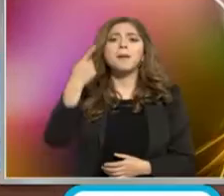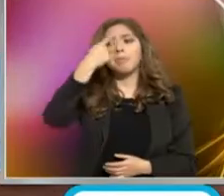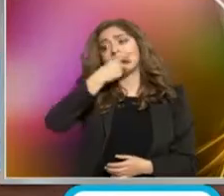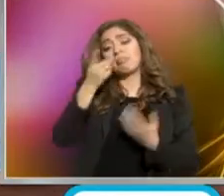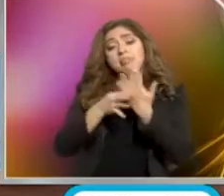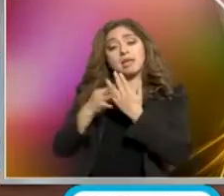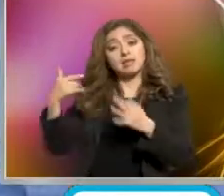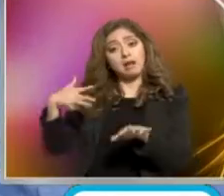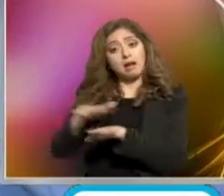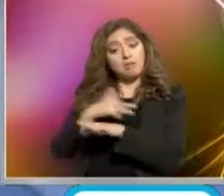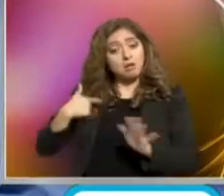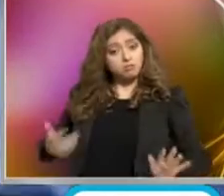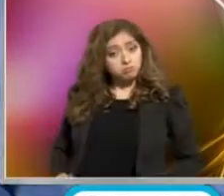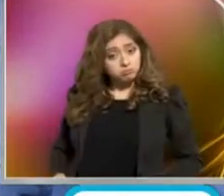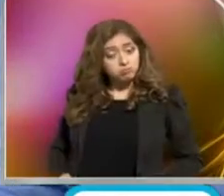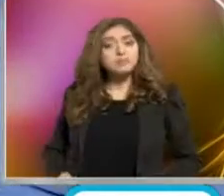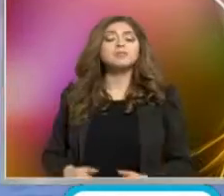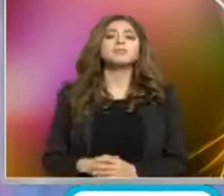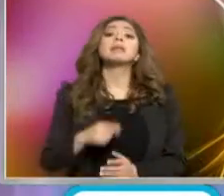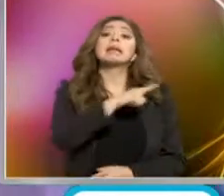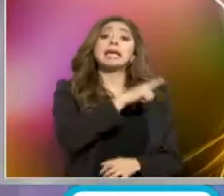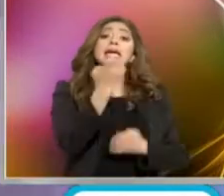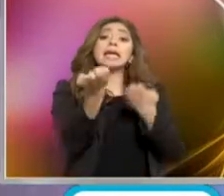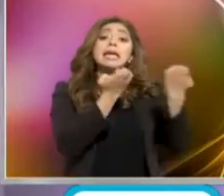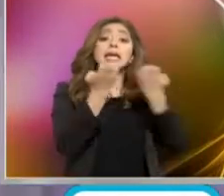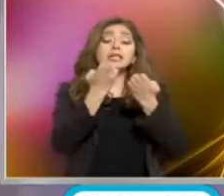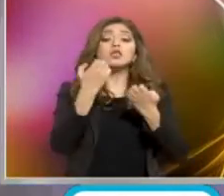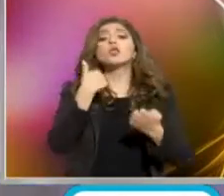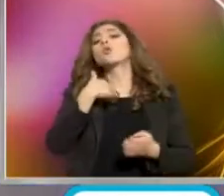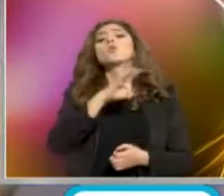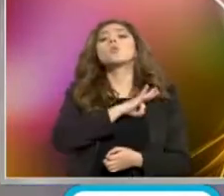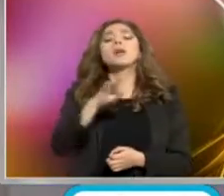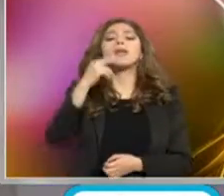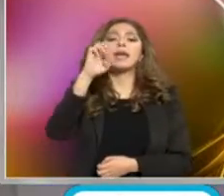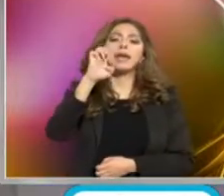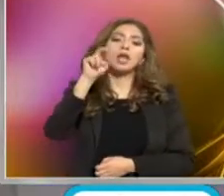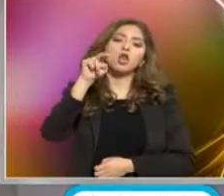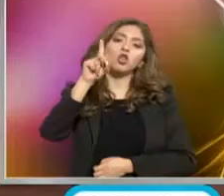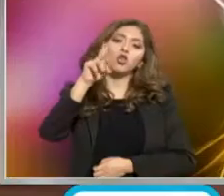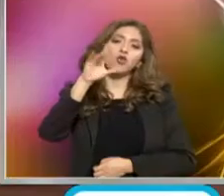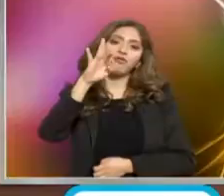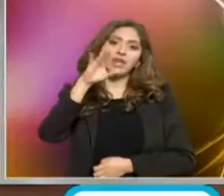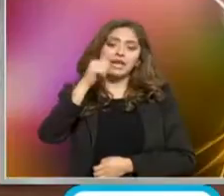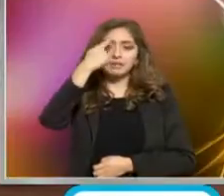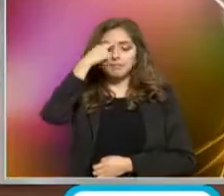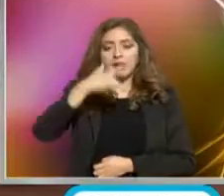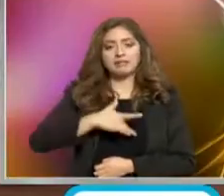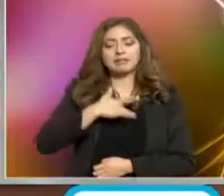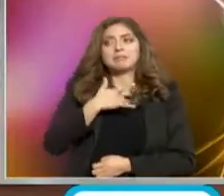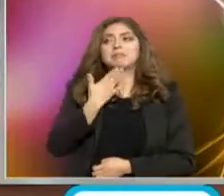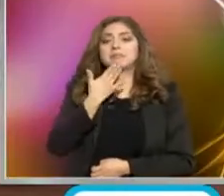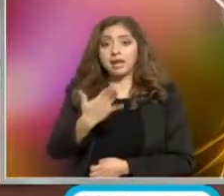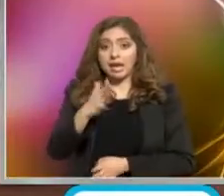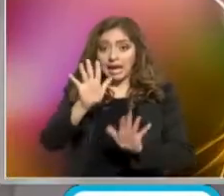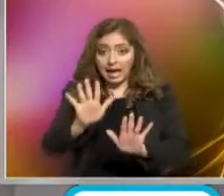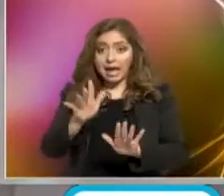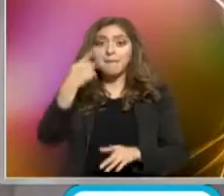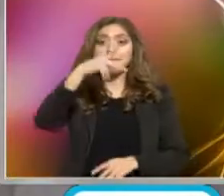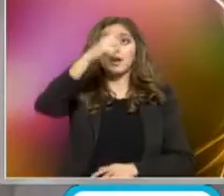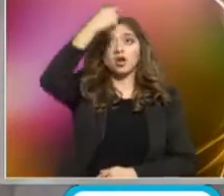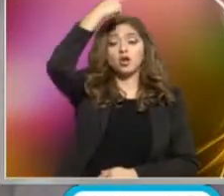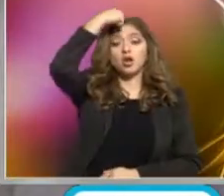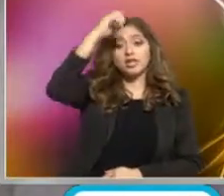que nos ayuda a liberar endorfinas, que también nos ayuda a sentir bien. La serotonina es más por medio de la alimentación.